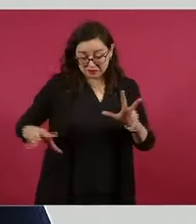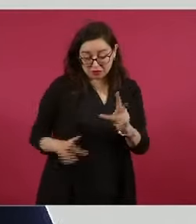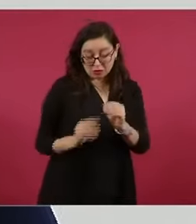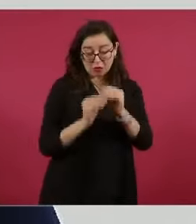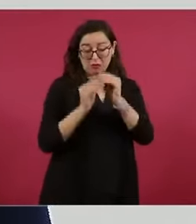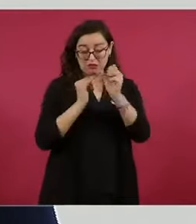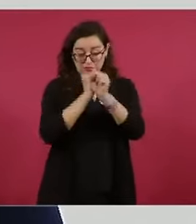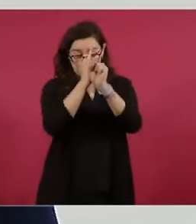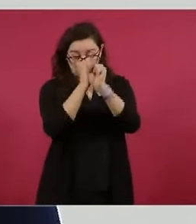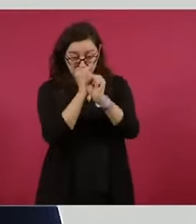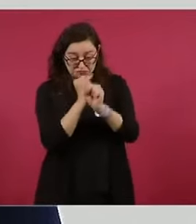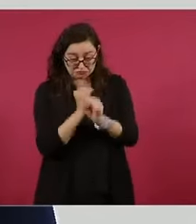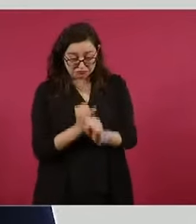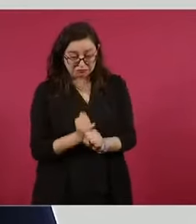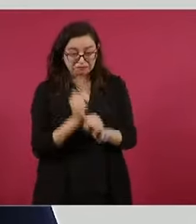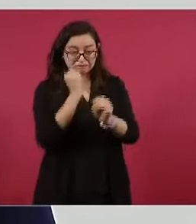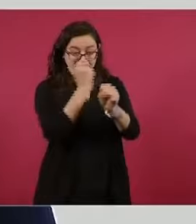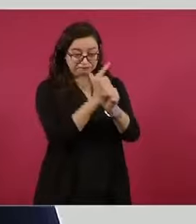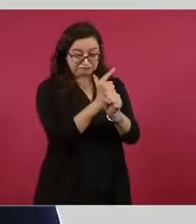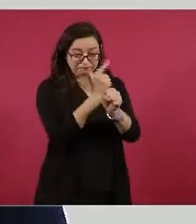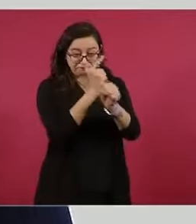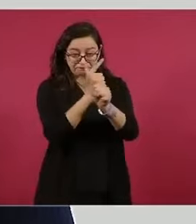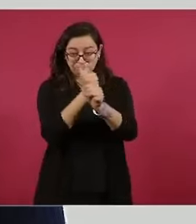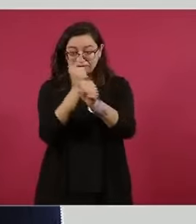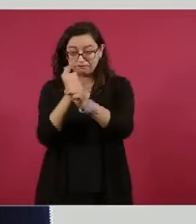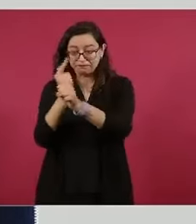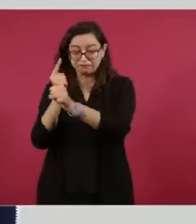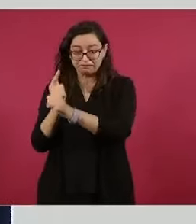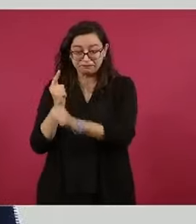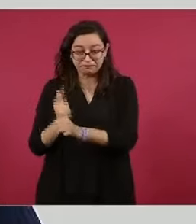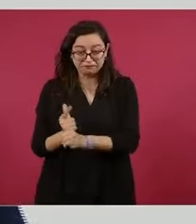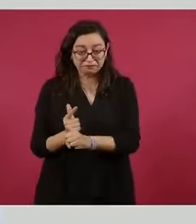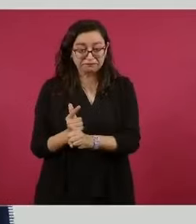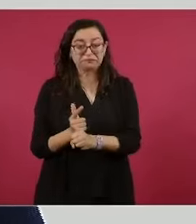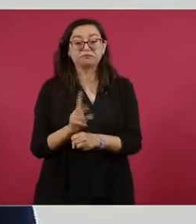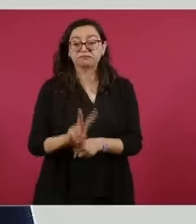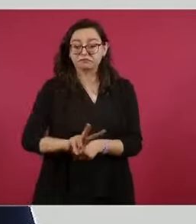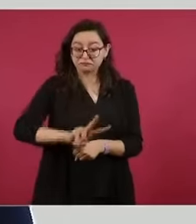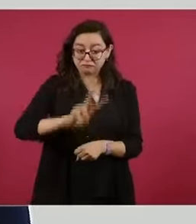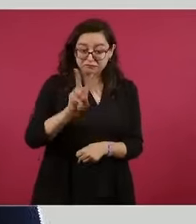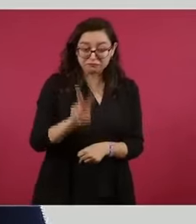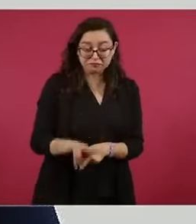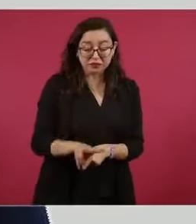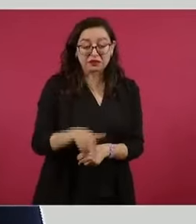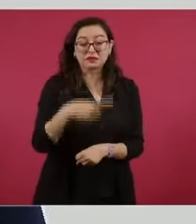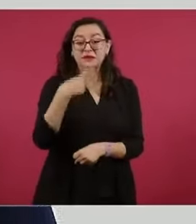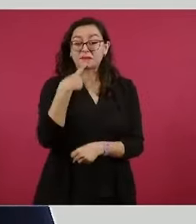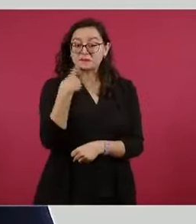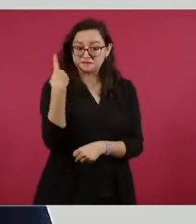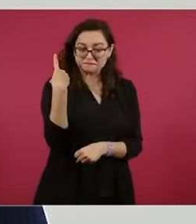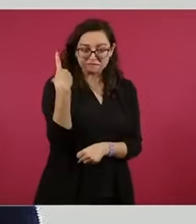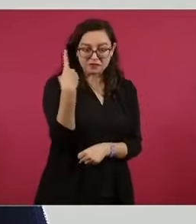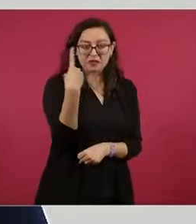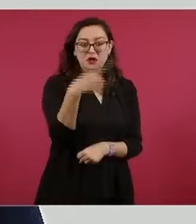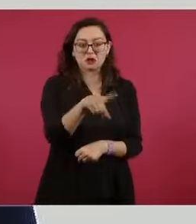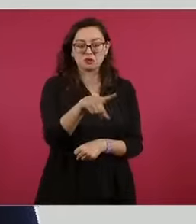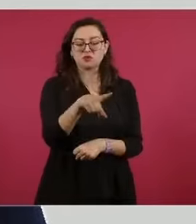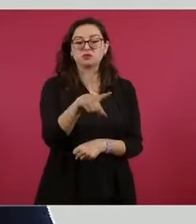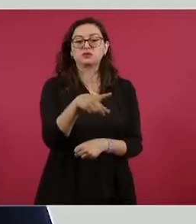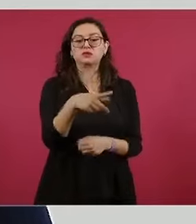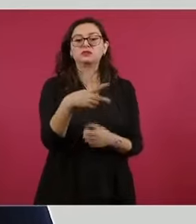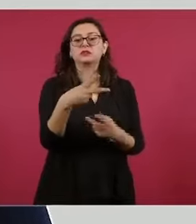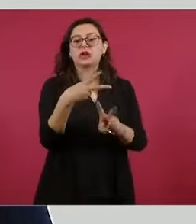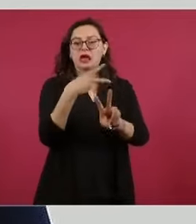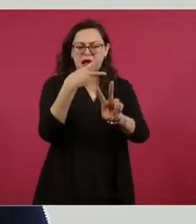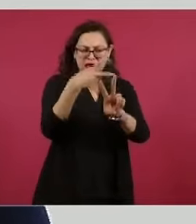la información y hallazgos de investigaciones que han evidenciado y denunciado la campaña detrás de Se le va a caer